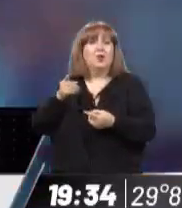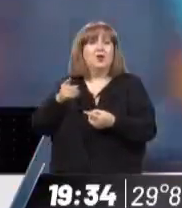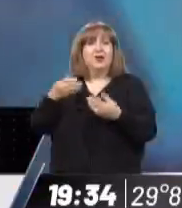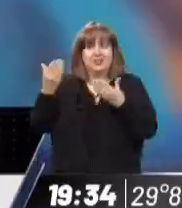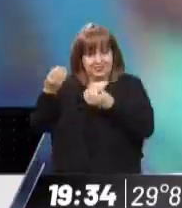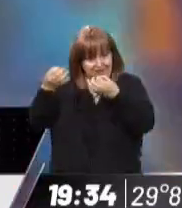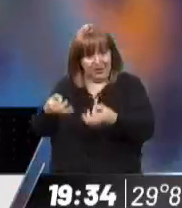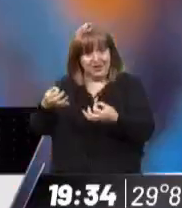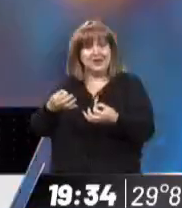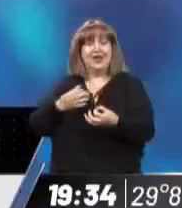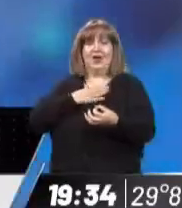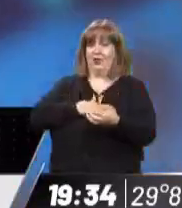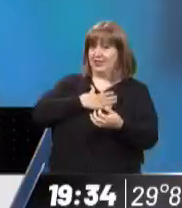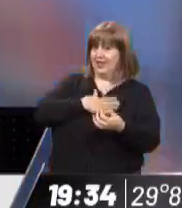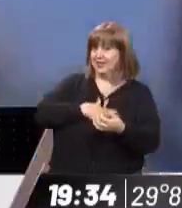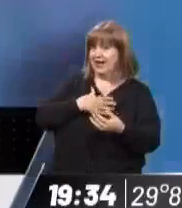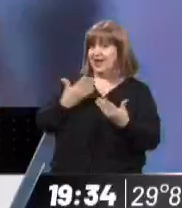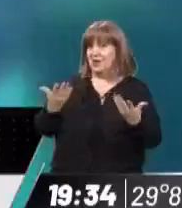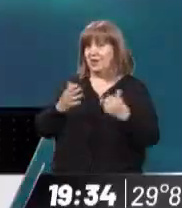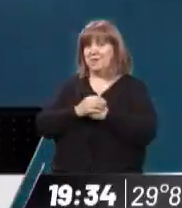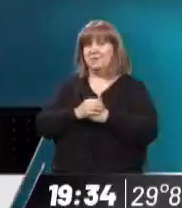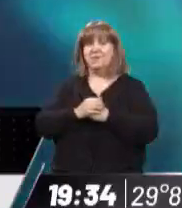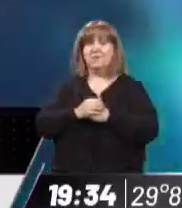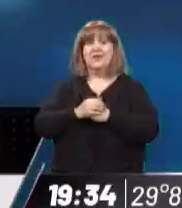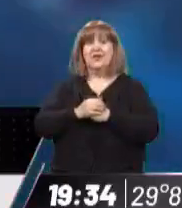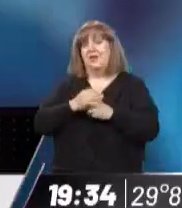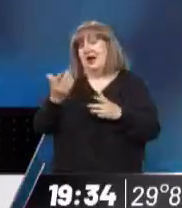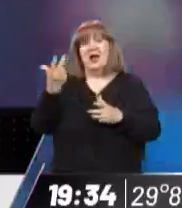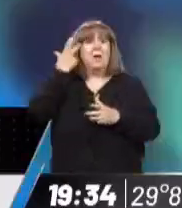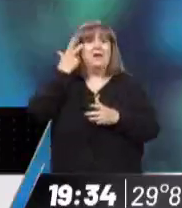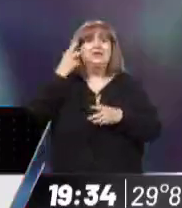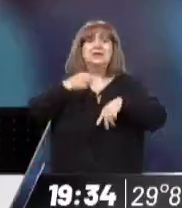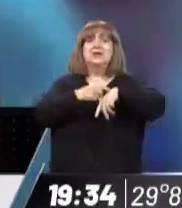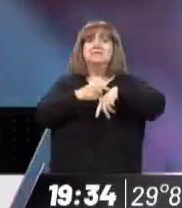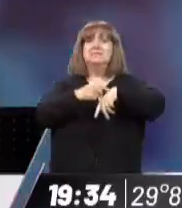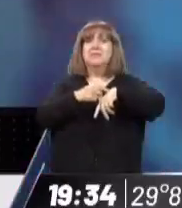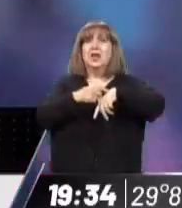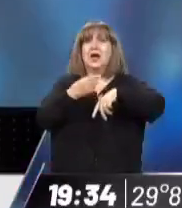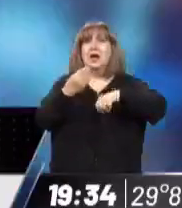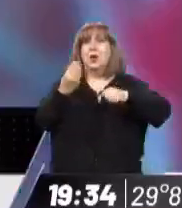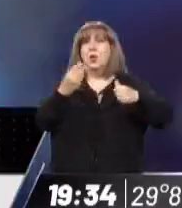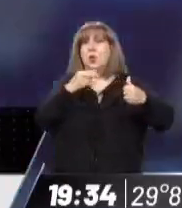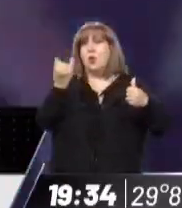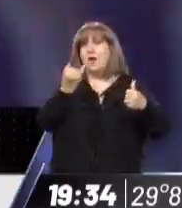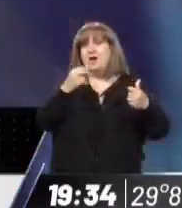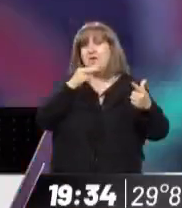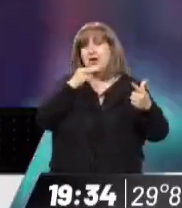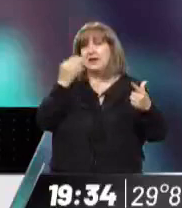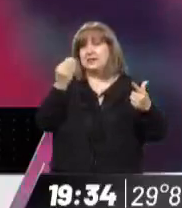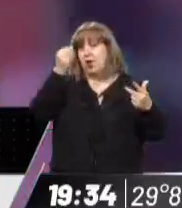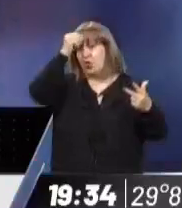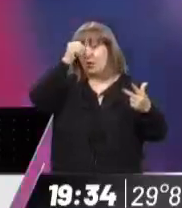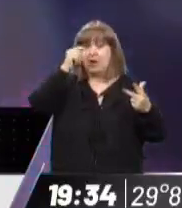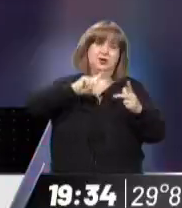la presencia de Messi. Bueno, que disfrute, le quedan poquitos días. Le queda jueves, viernes, sábado, domingo y se va. Año nuevo y